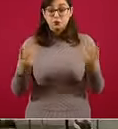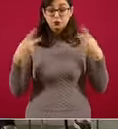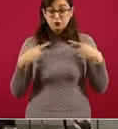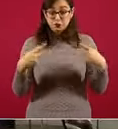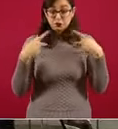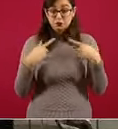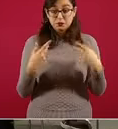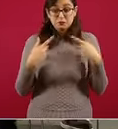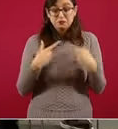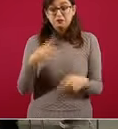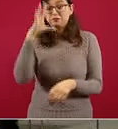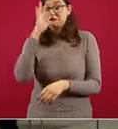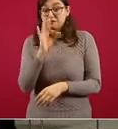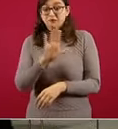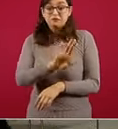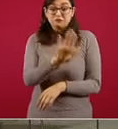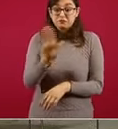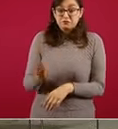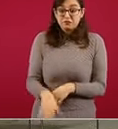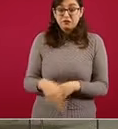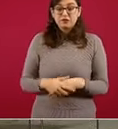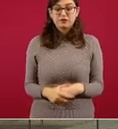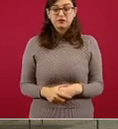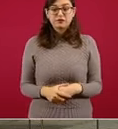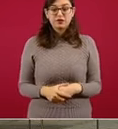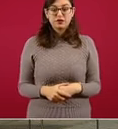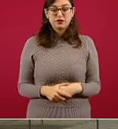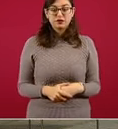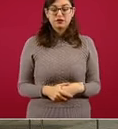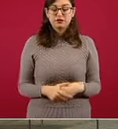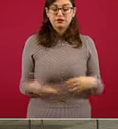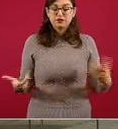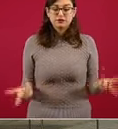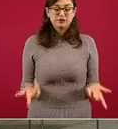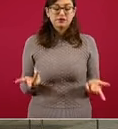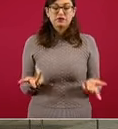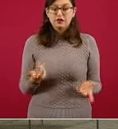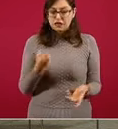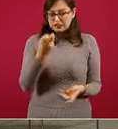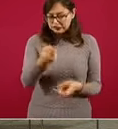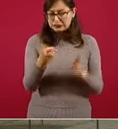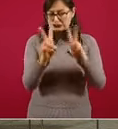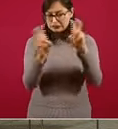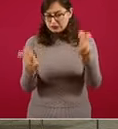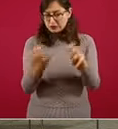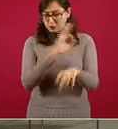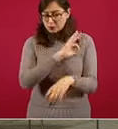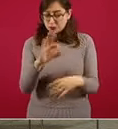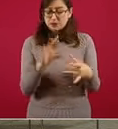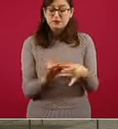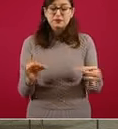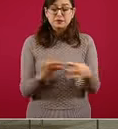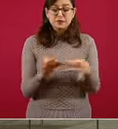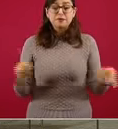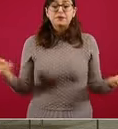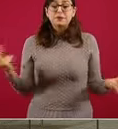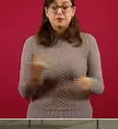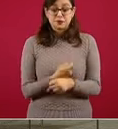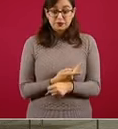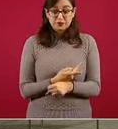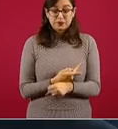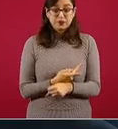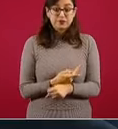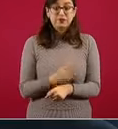muriendo en el camino o se está. Entonces, me gustaría que nos hablara de esta situación en concreto, de lo que está pasando.